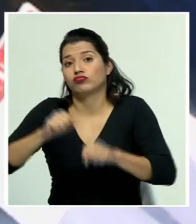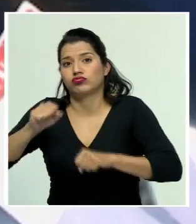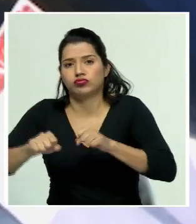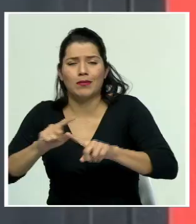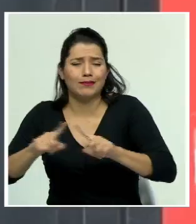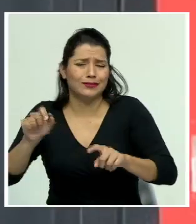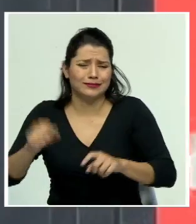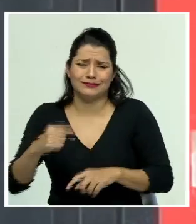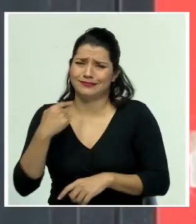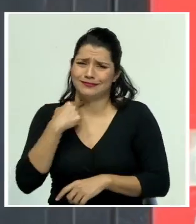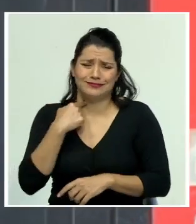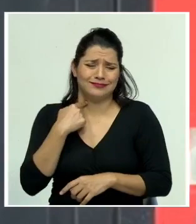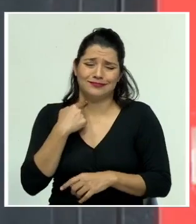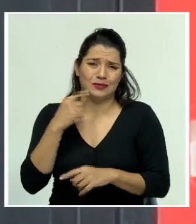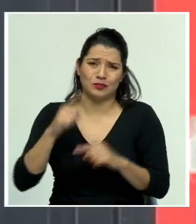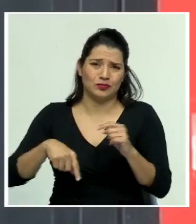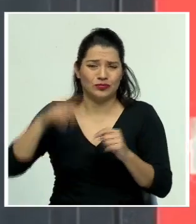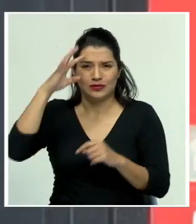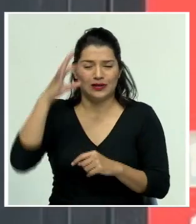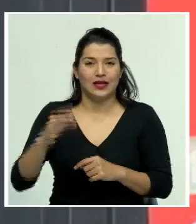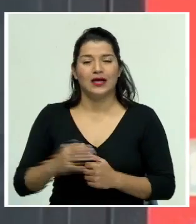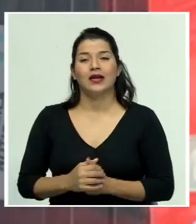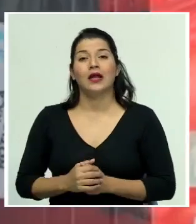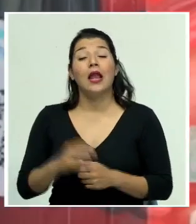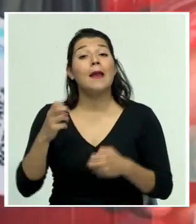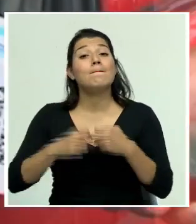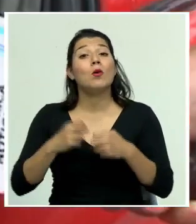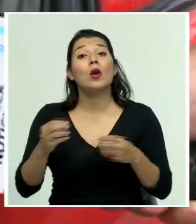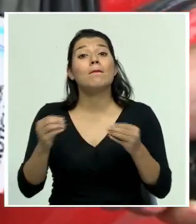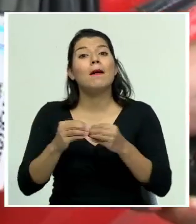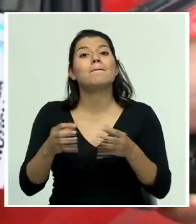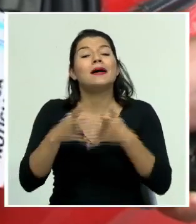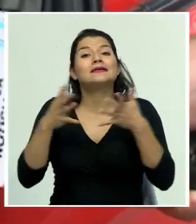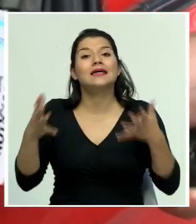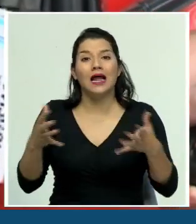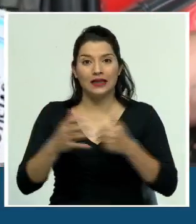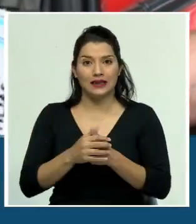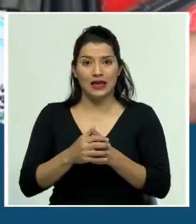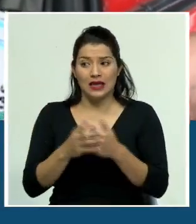increíble. El problema más grande es que casi vamos como